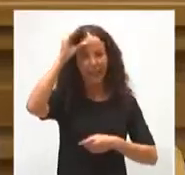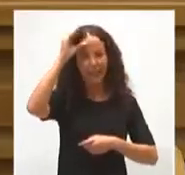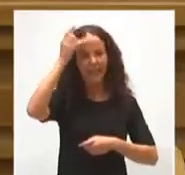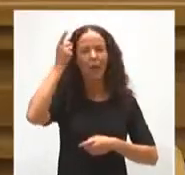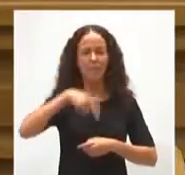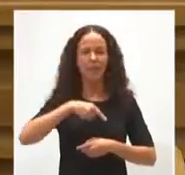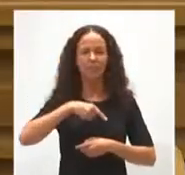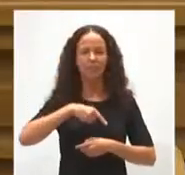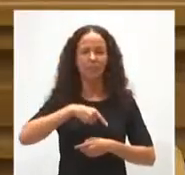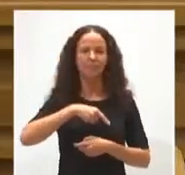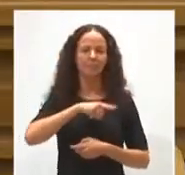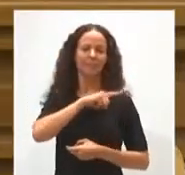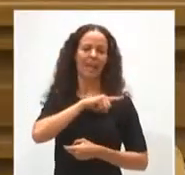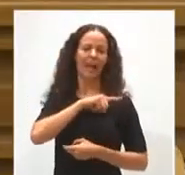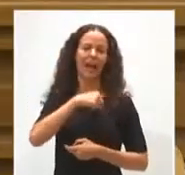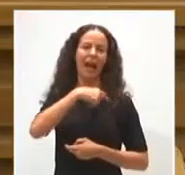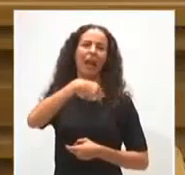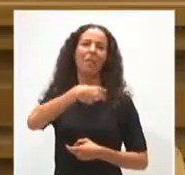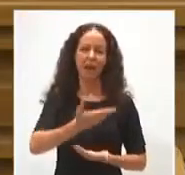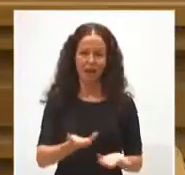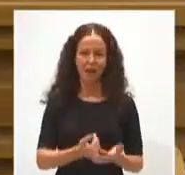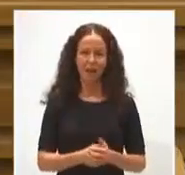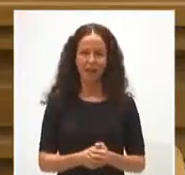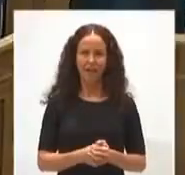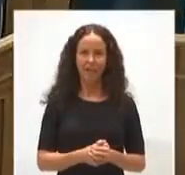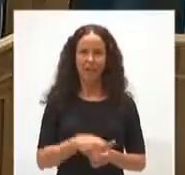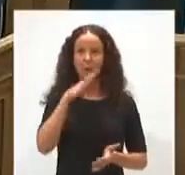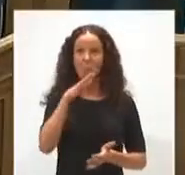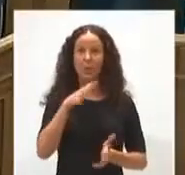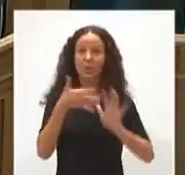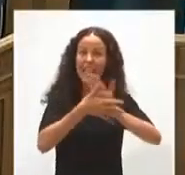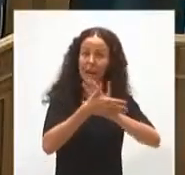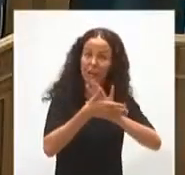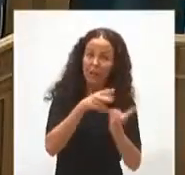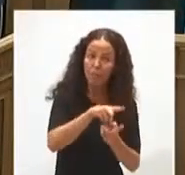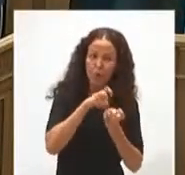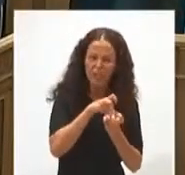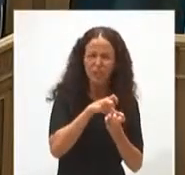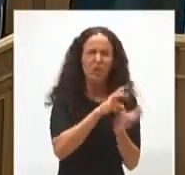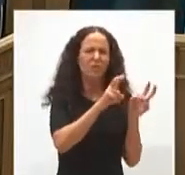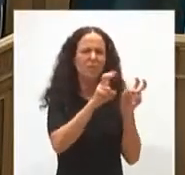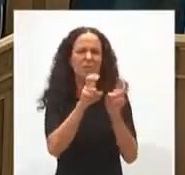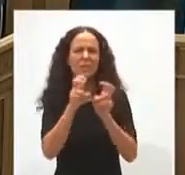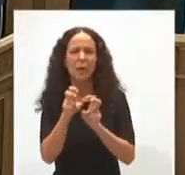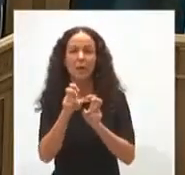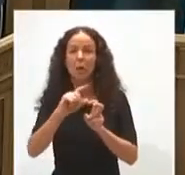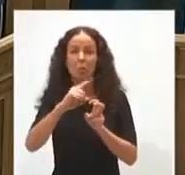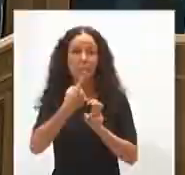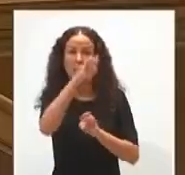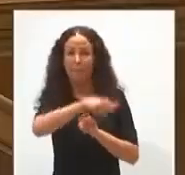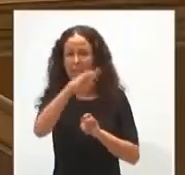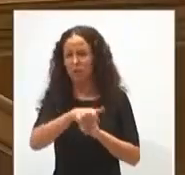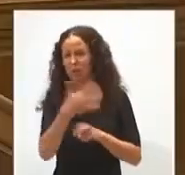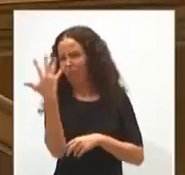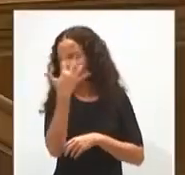alma también de alma porque cuando se habla de impuestos y se habla de estas cosas norman primero la gente no nos cree nunca a